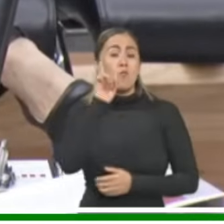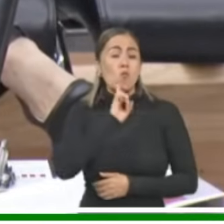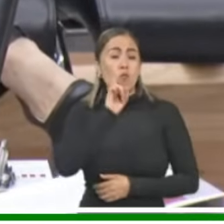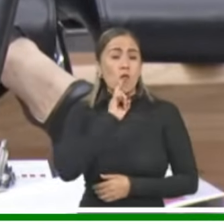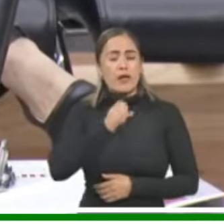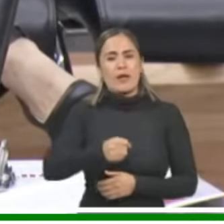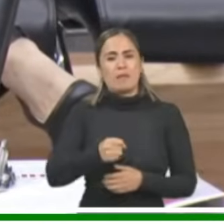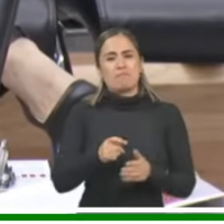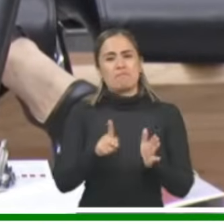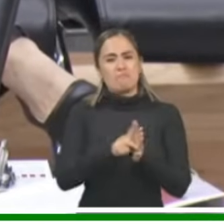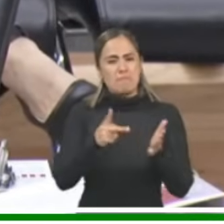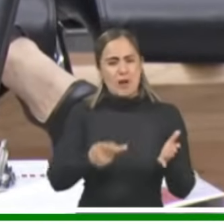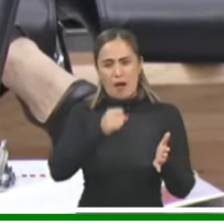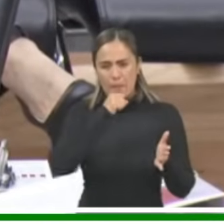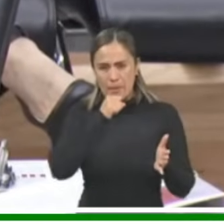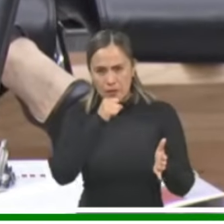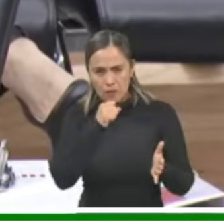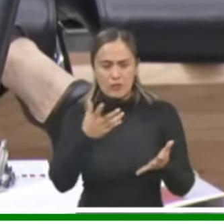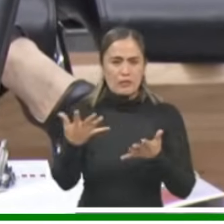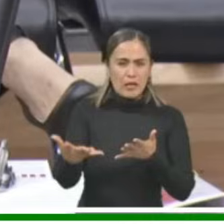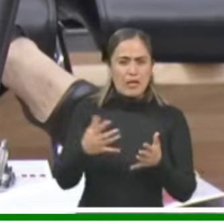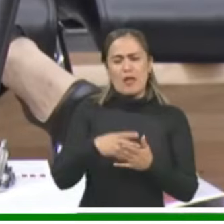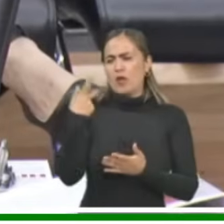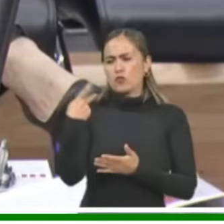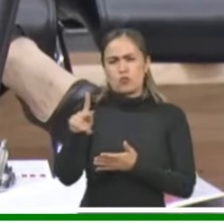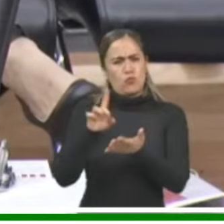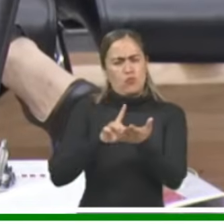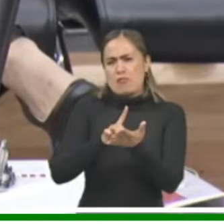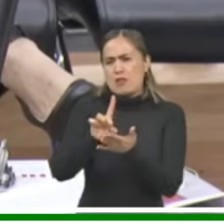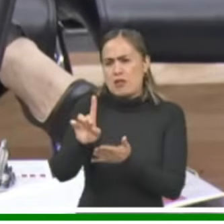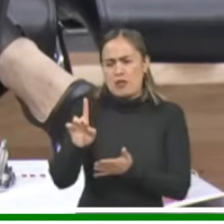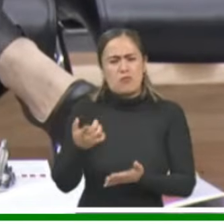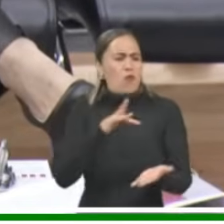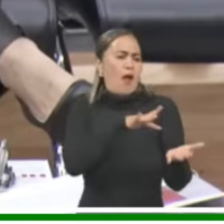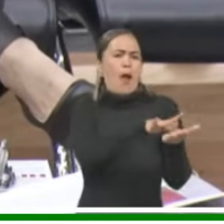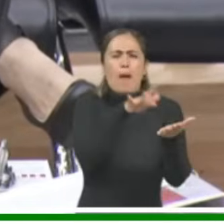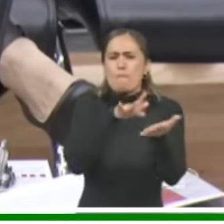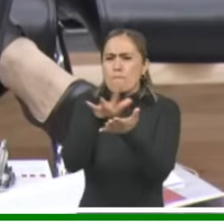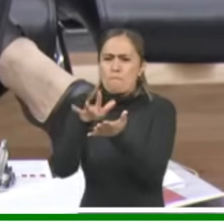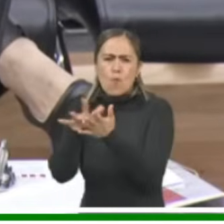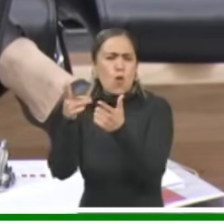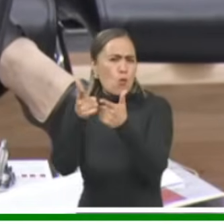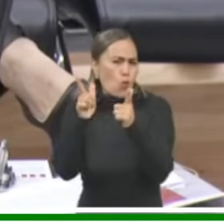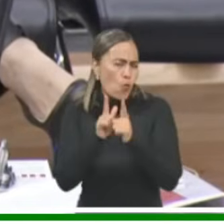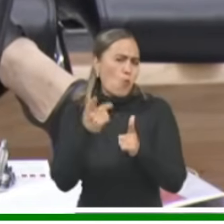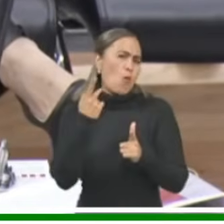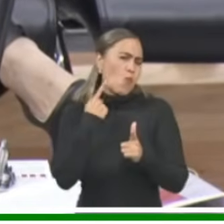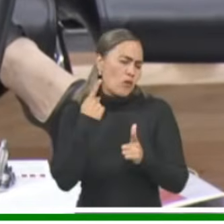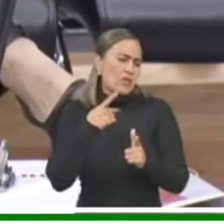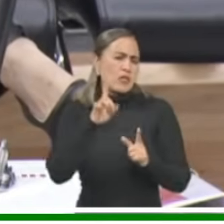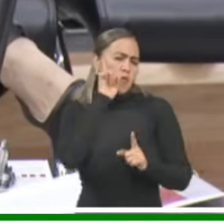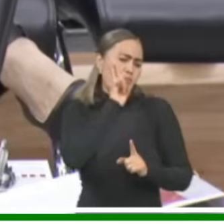periodista que tiene, como cualquier persona, derecho a simpatías políticas hacia alguna de las